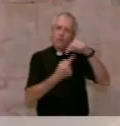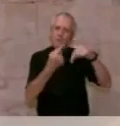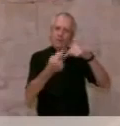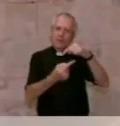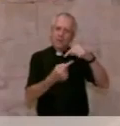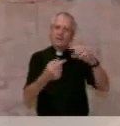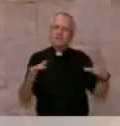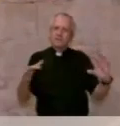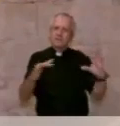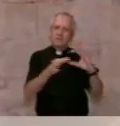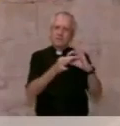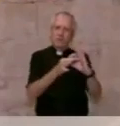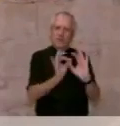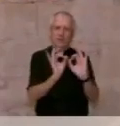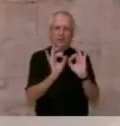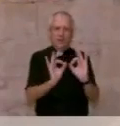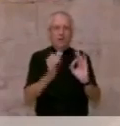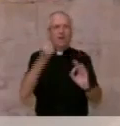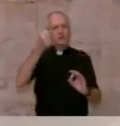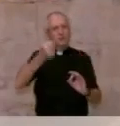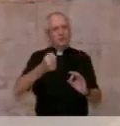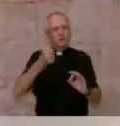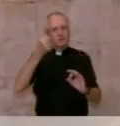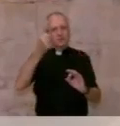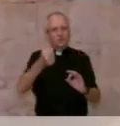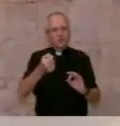se una de tal modo a su pastor,